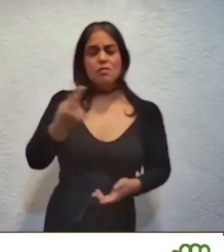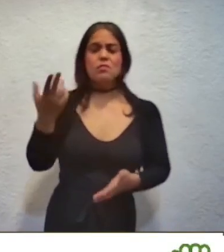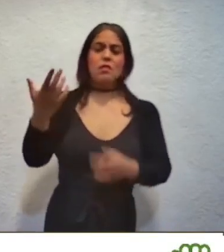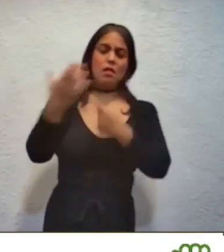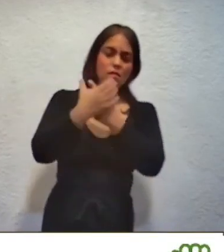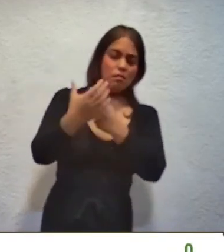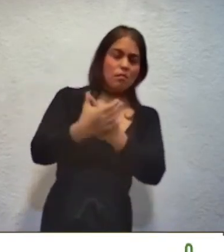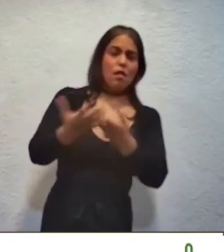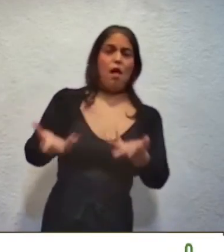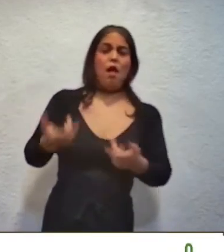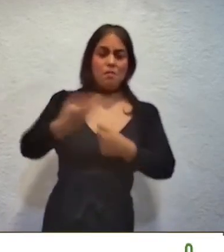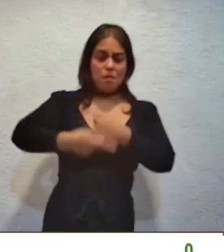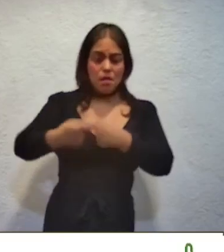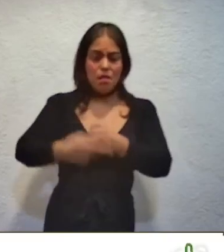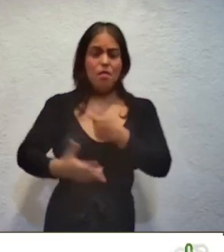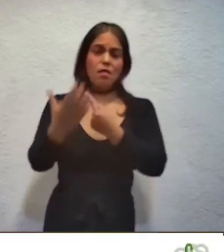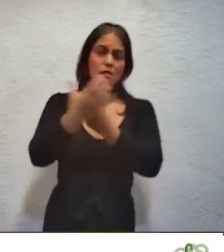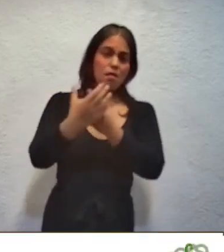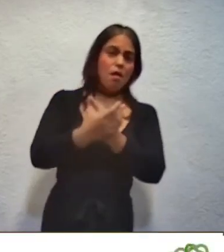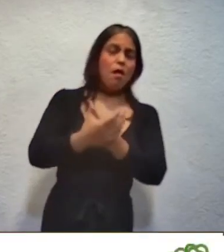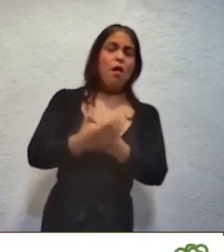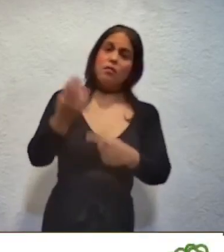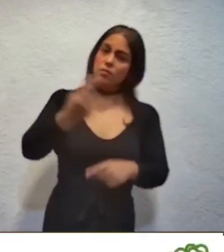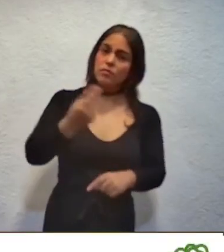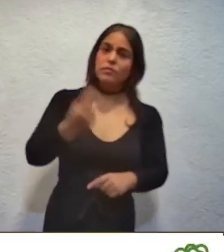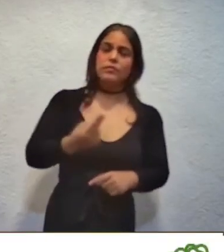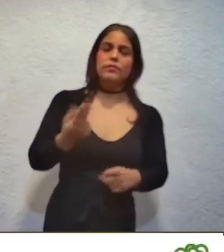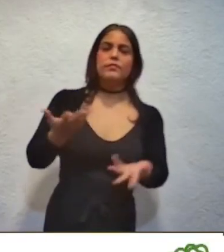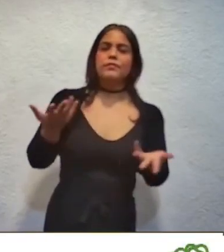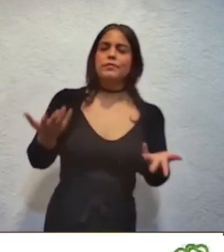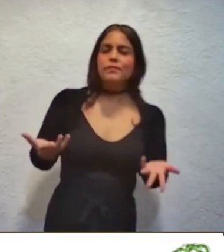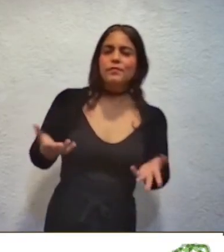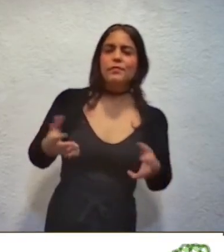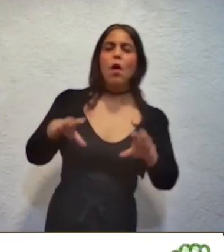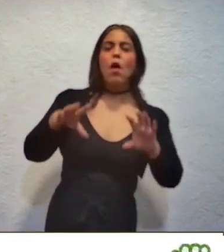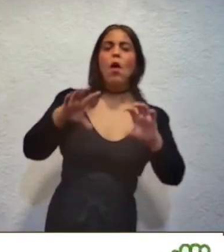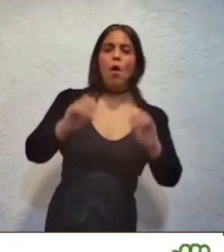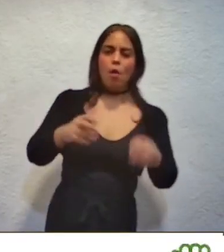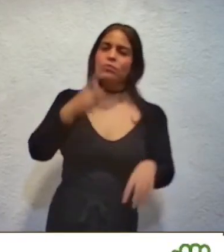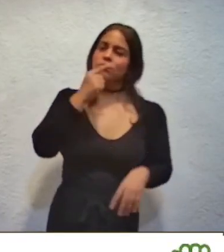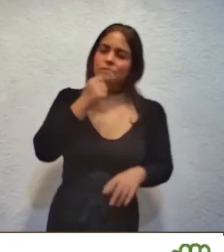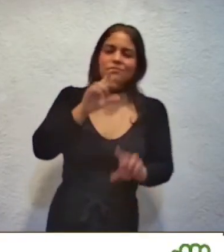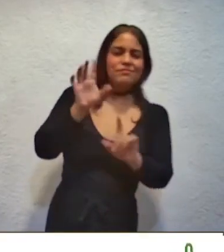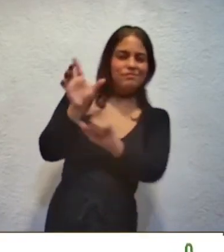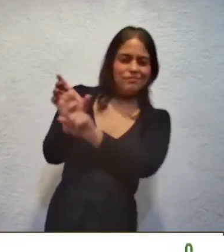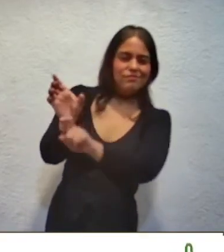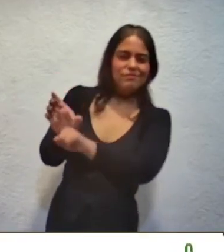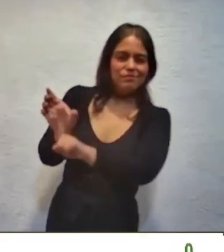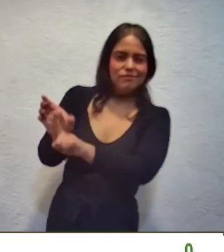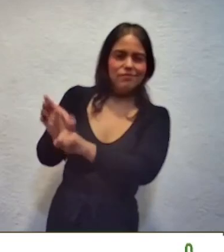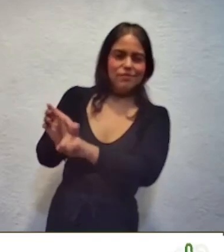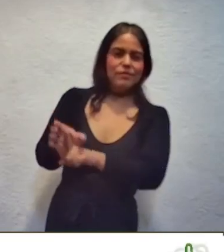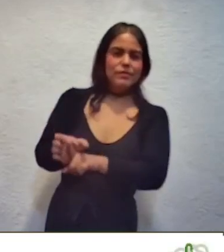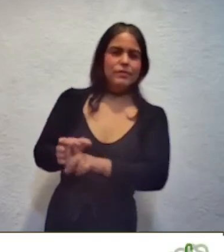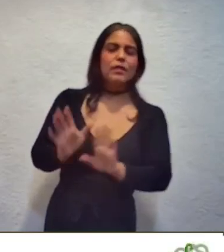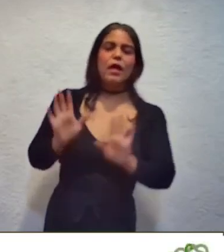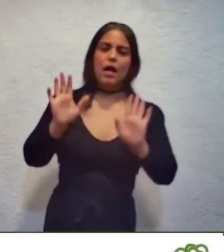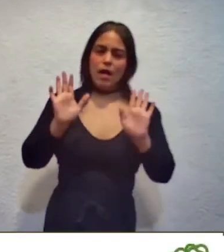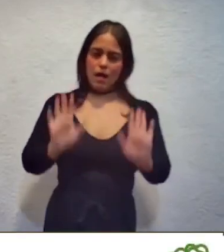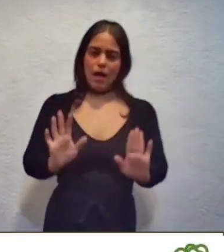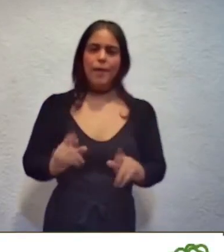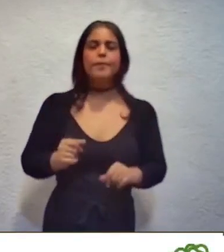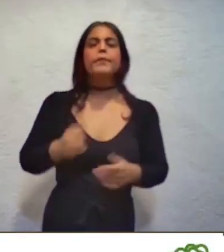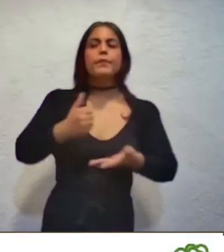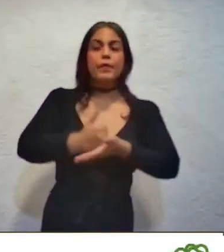verá víctima de peligro por la proximidad o acompañamiento de seguridad pública, con el fin de contribuir al periodo de adaptación